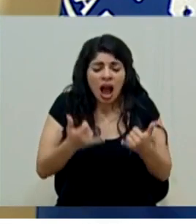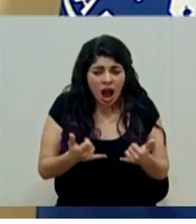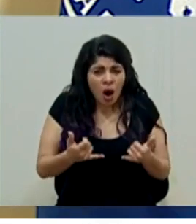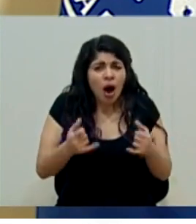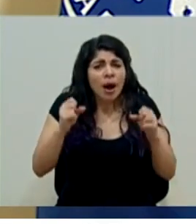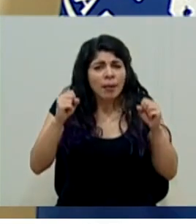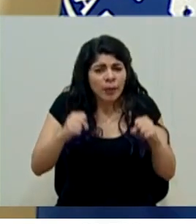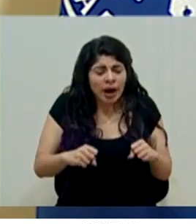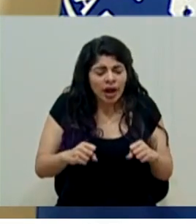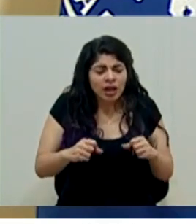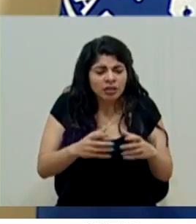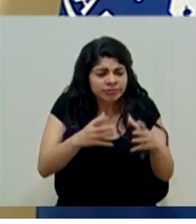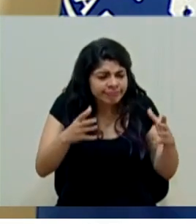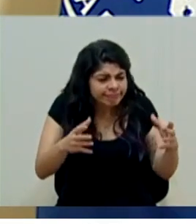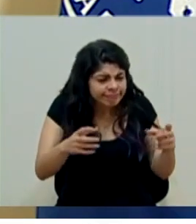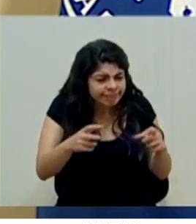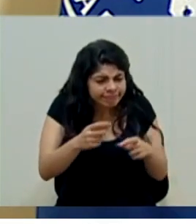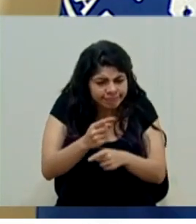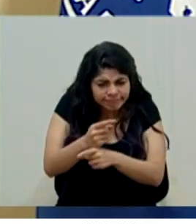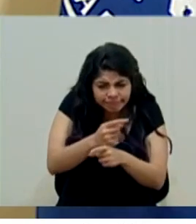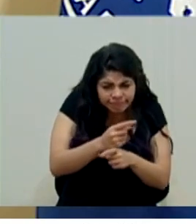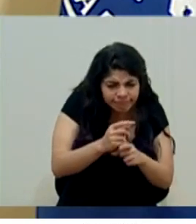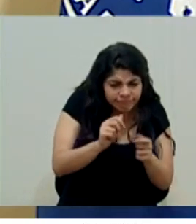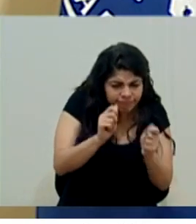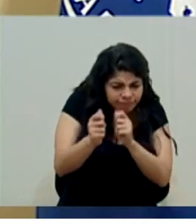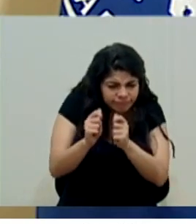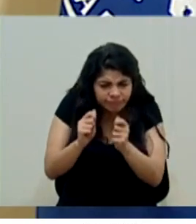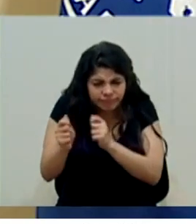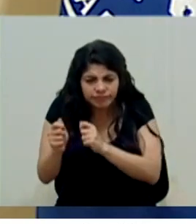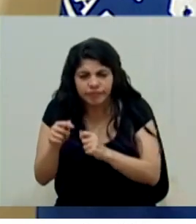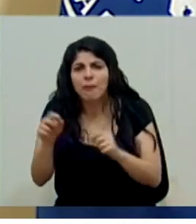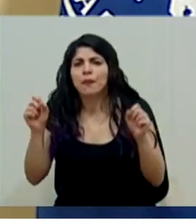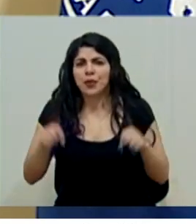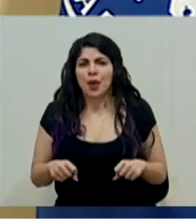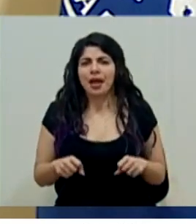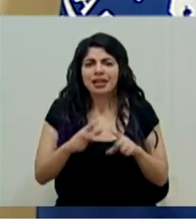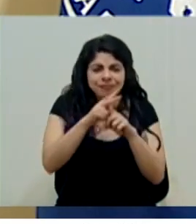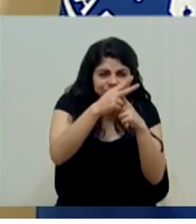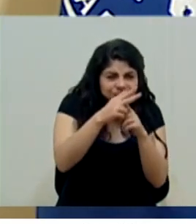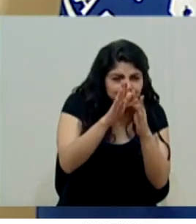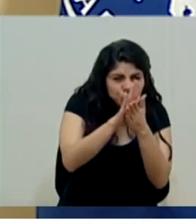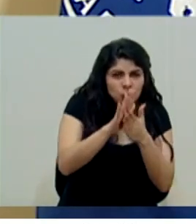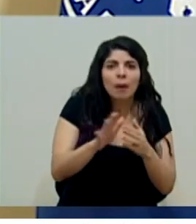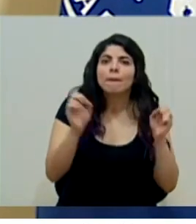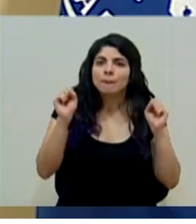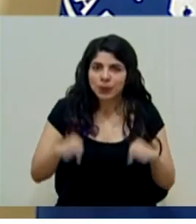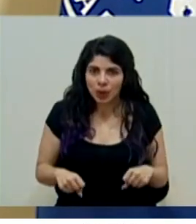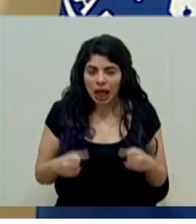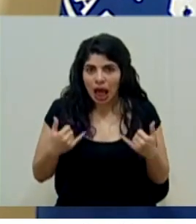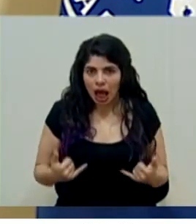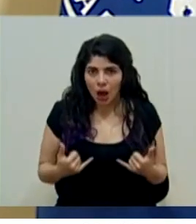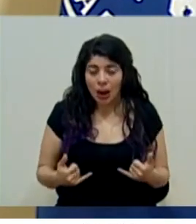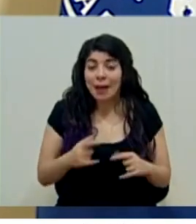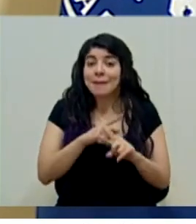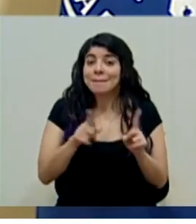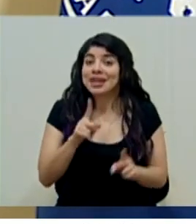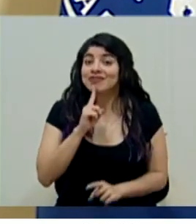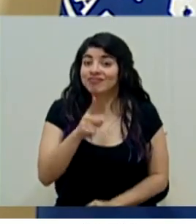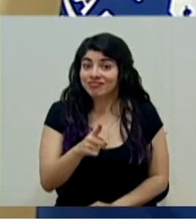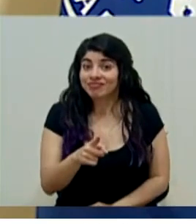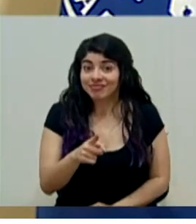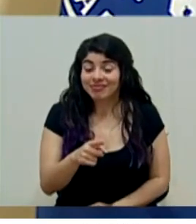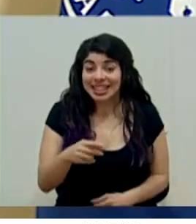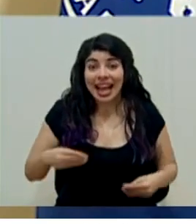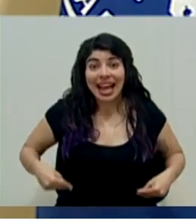amplitud para modular, para cambiar o para perfeccionar, pero ciertamente estamos hablando de sí,